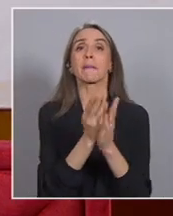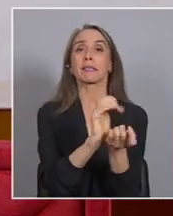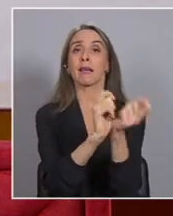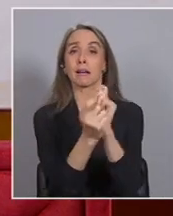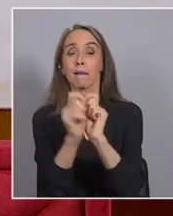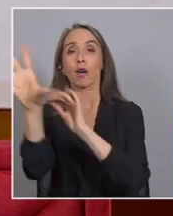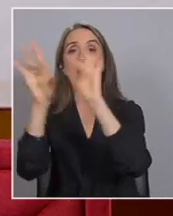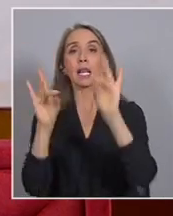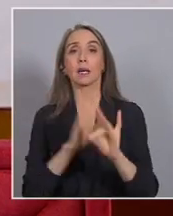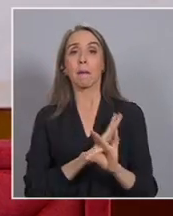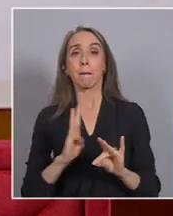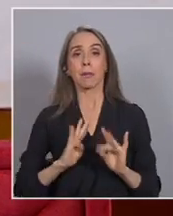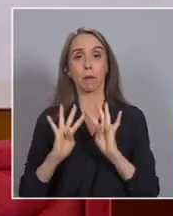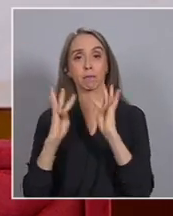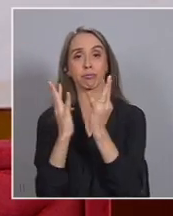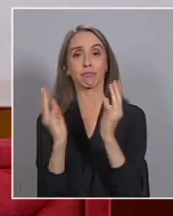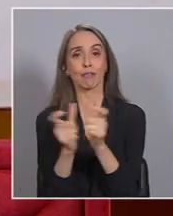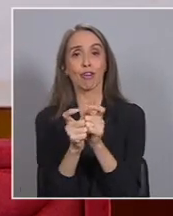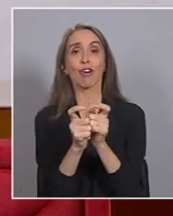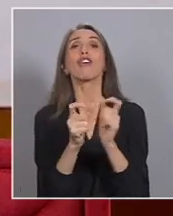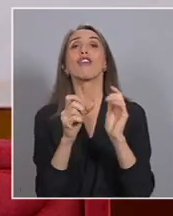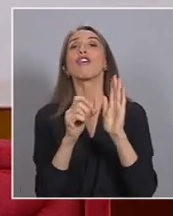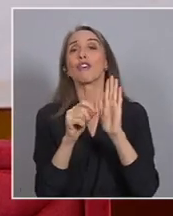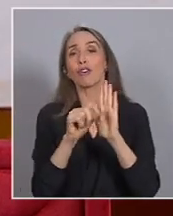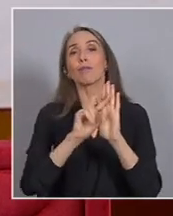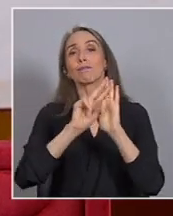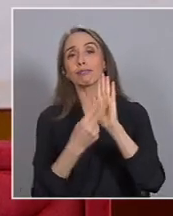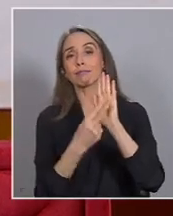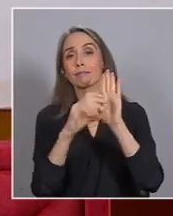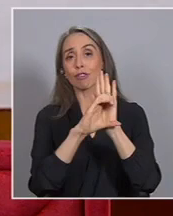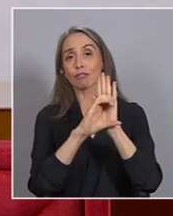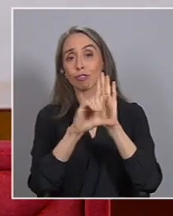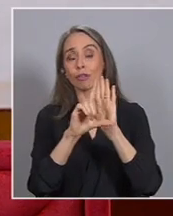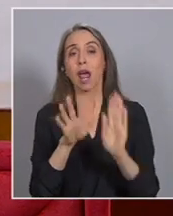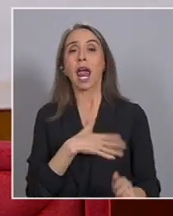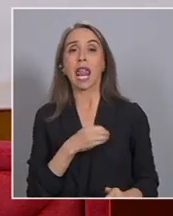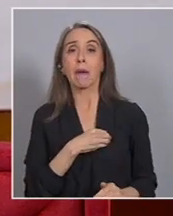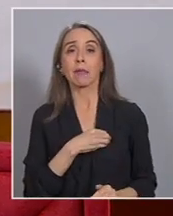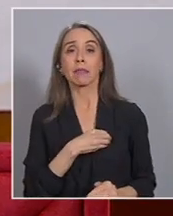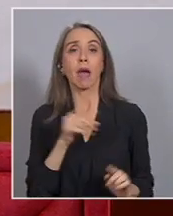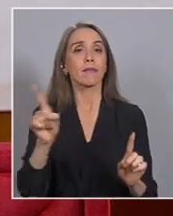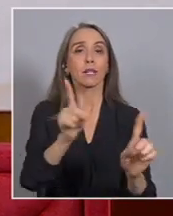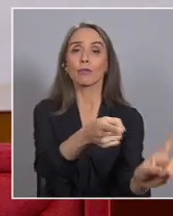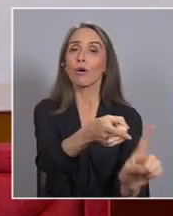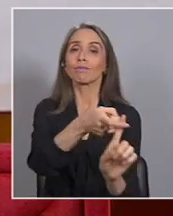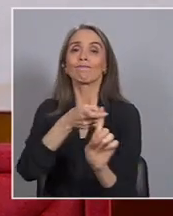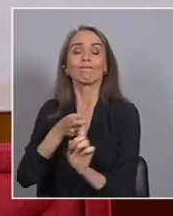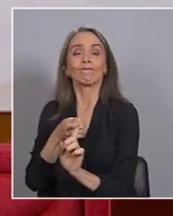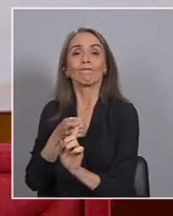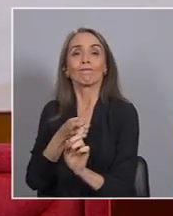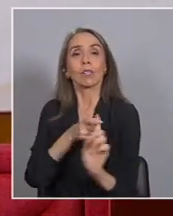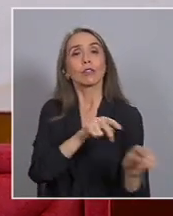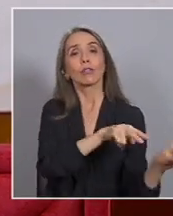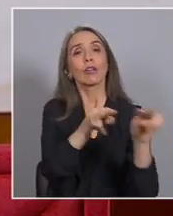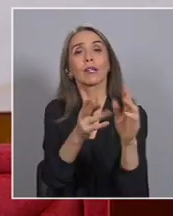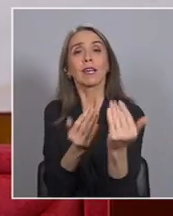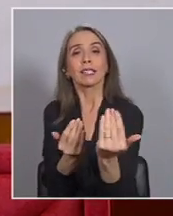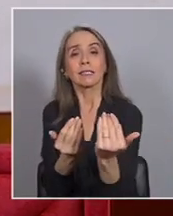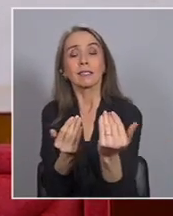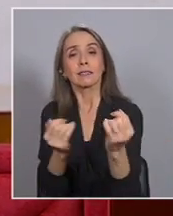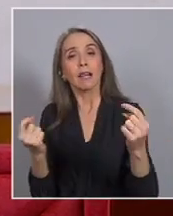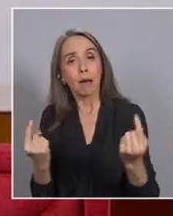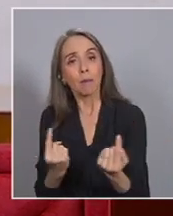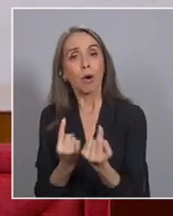una convención constitucional que lamentablemente no hizo suya la necesidad de